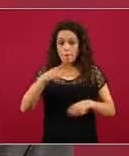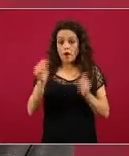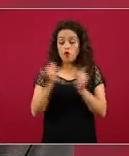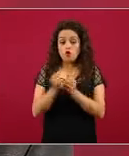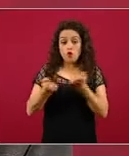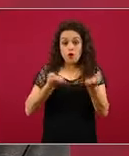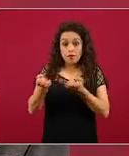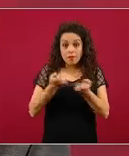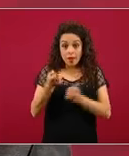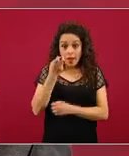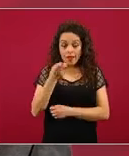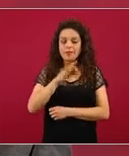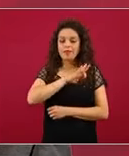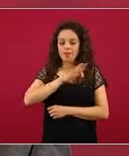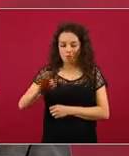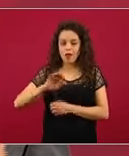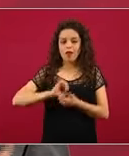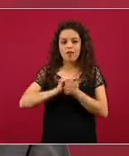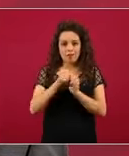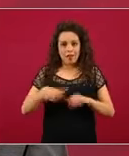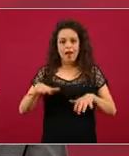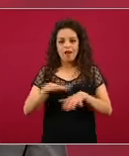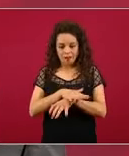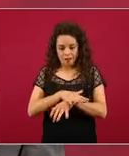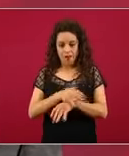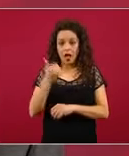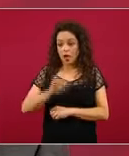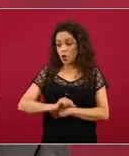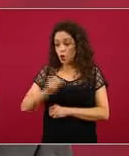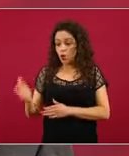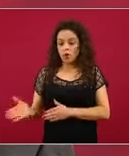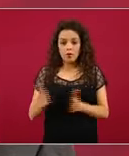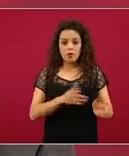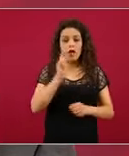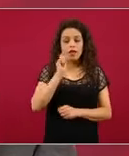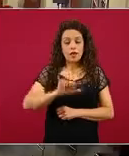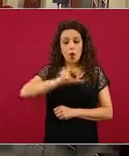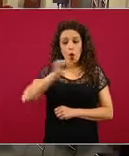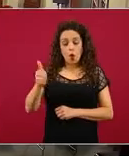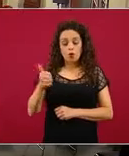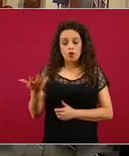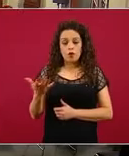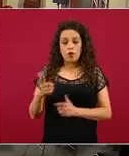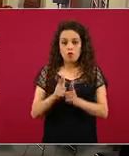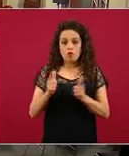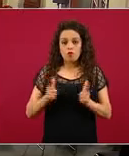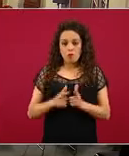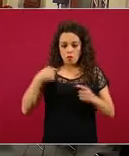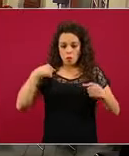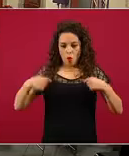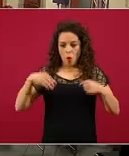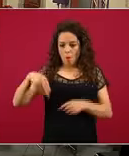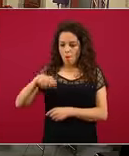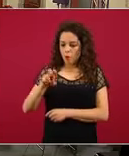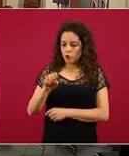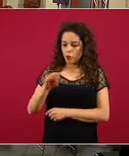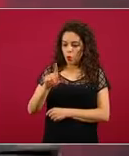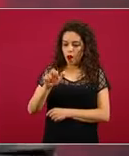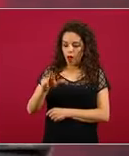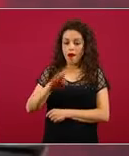esa remodelación y, por el otro lado, fortalecer los grupos musculares que pueden compensar la